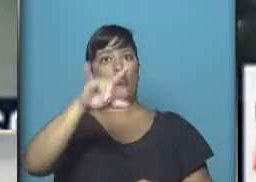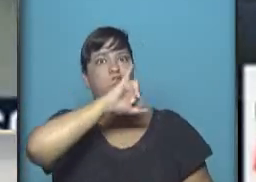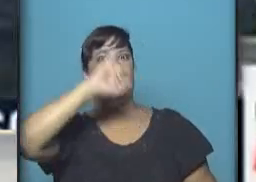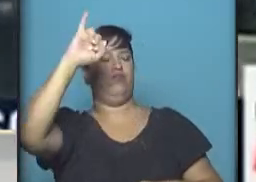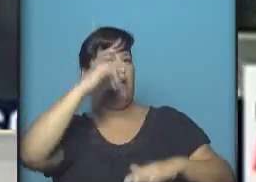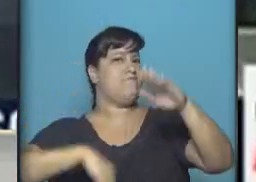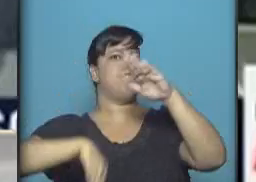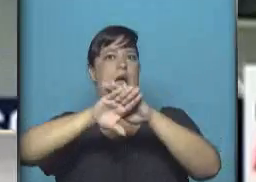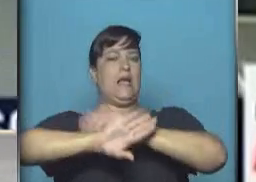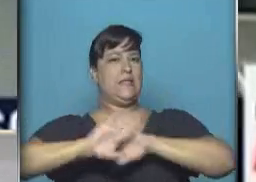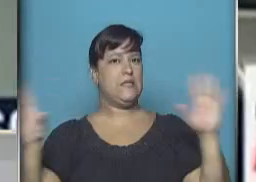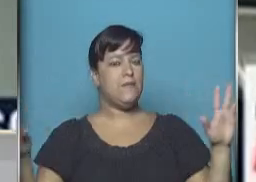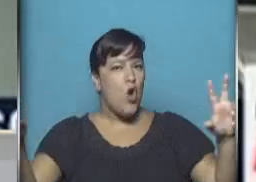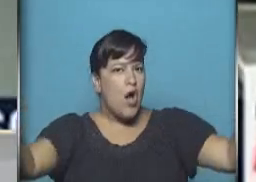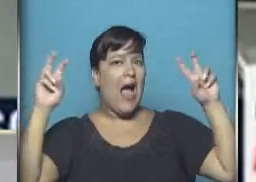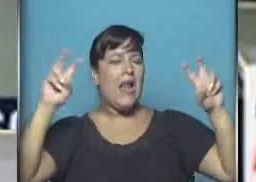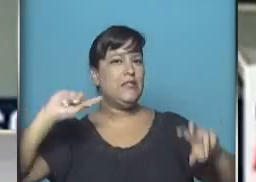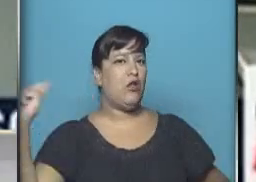máximo. Es decir, eso supone